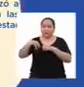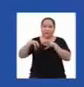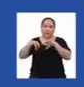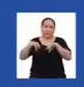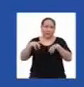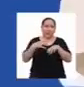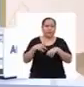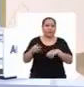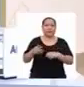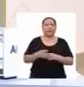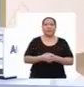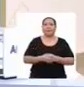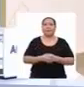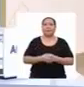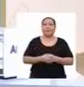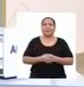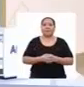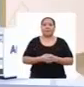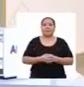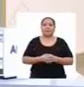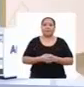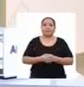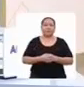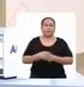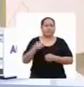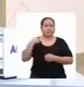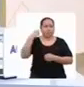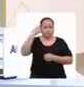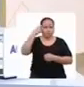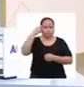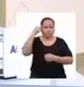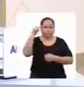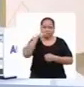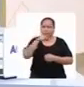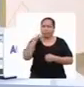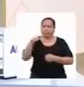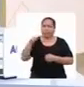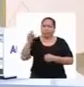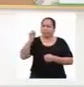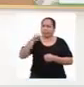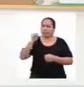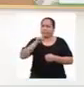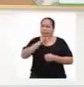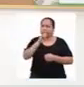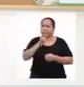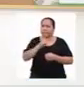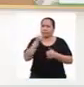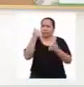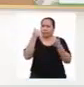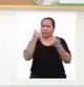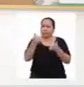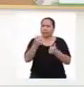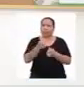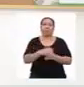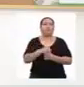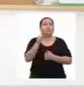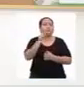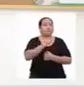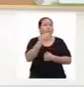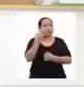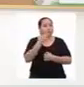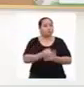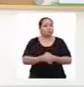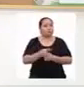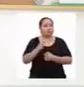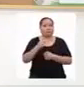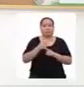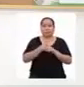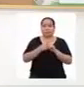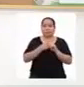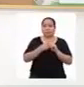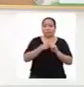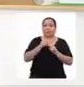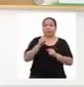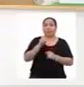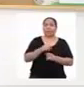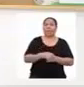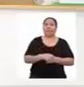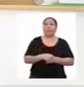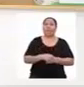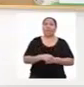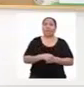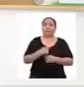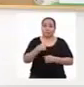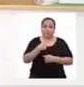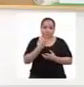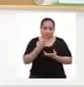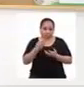anterior. Creo que han sido correctamente utilizados, profesora. Es cierto, Rodrigo. Sin embargo, quisiera hacer